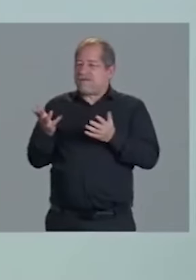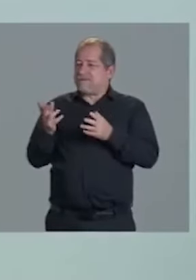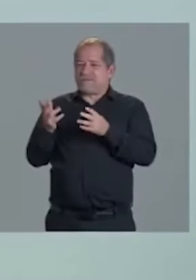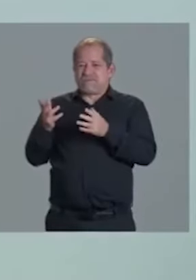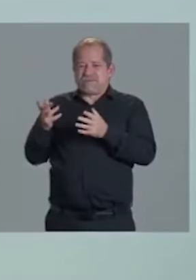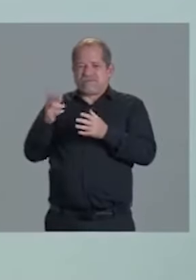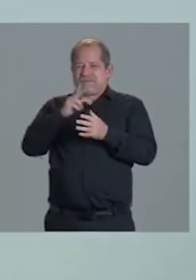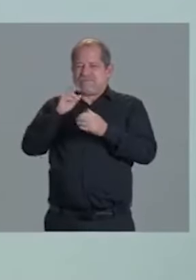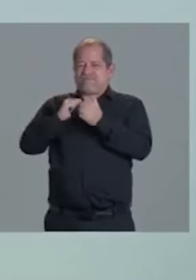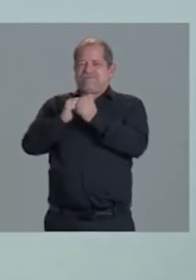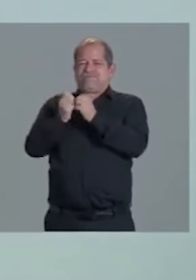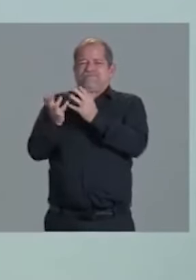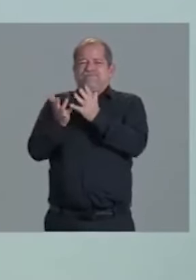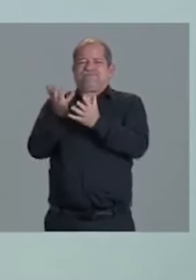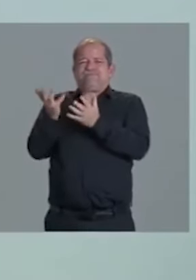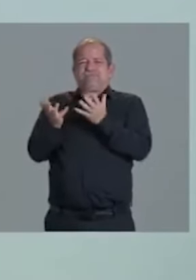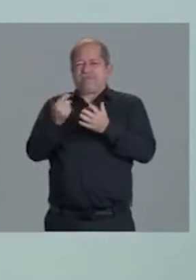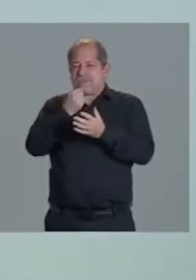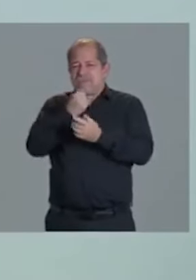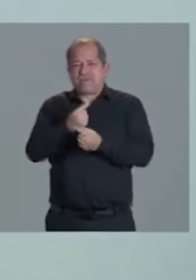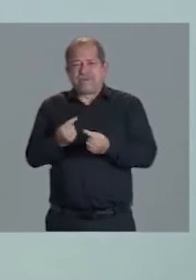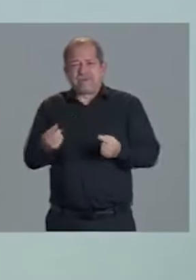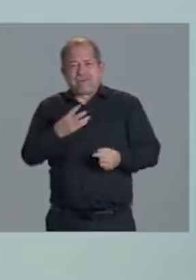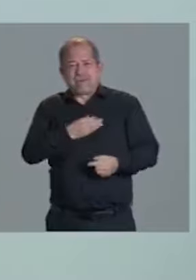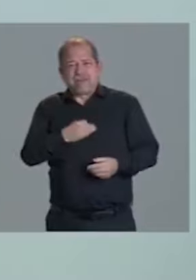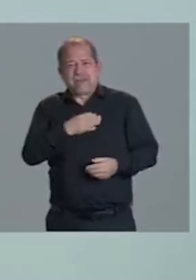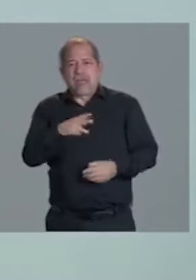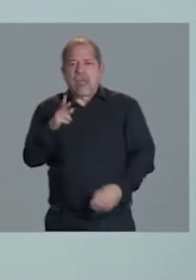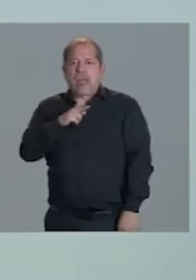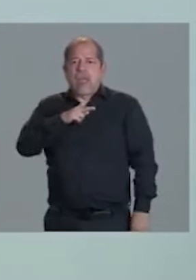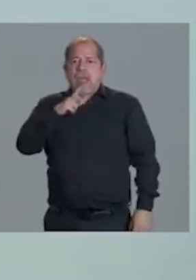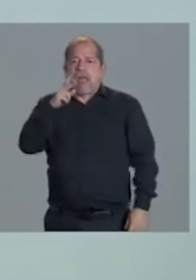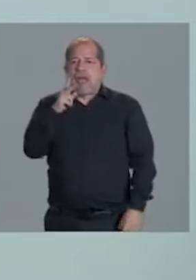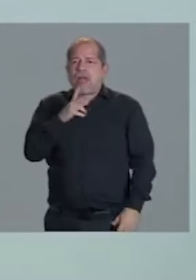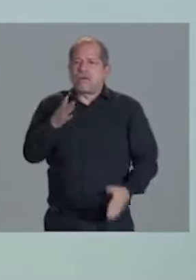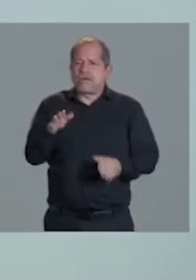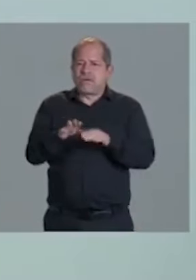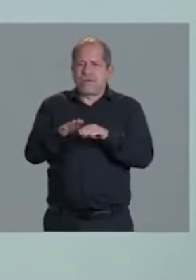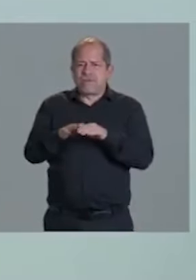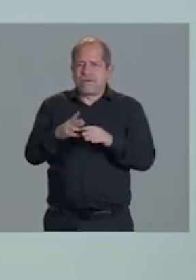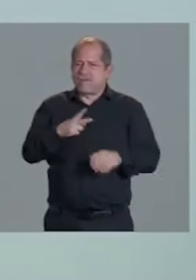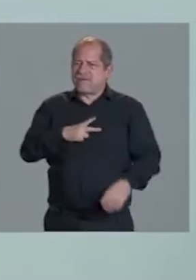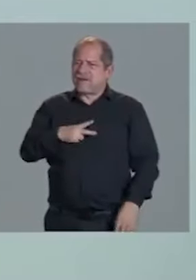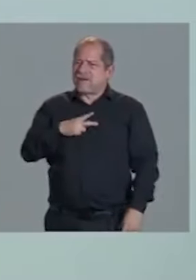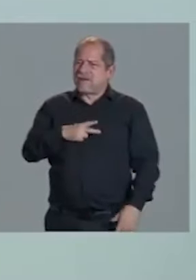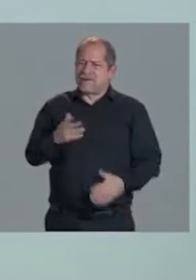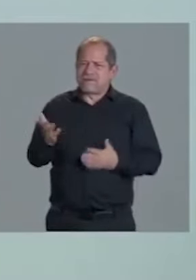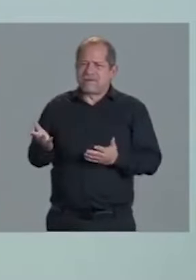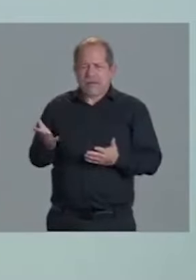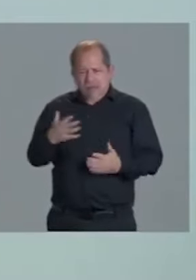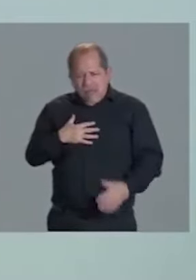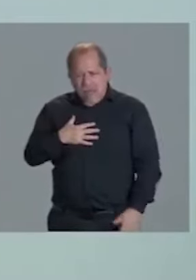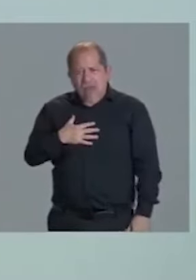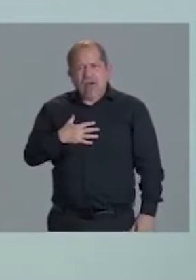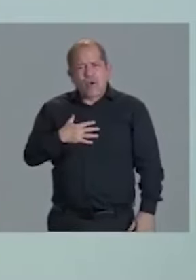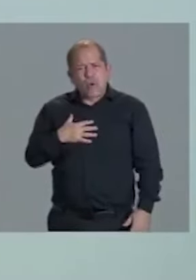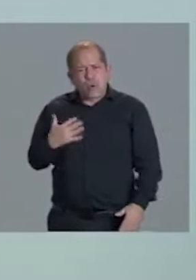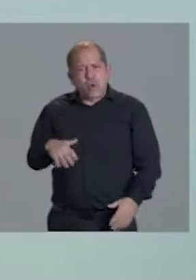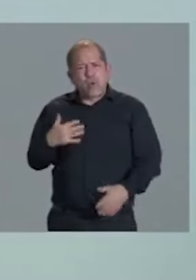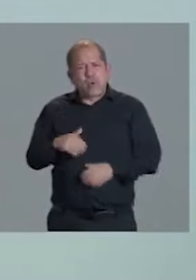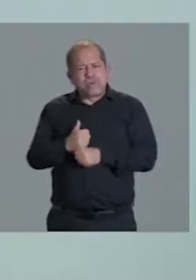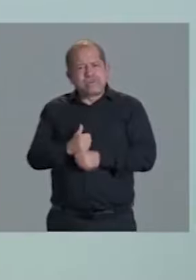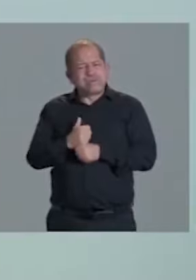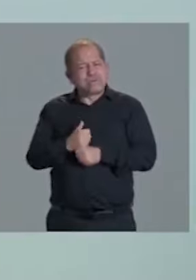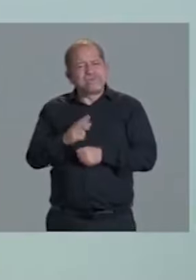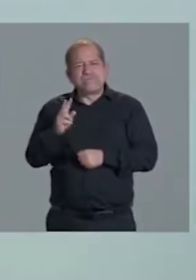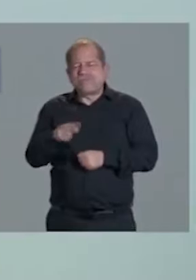hijos respiren veneno, respiren azufre, y que no tiene ningún sentido ni ninguna utilidad mantener. Necesitamos un nuevo